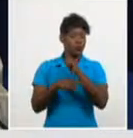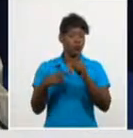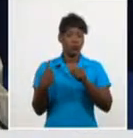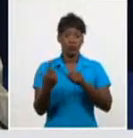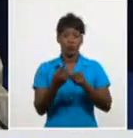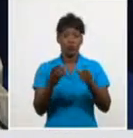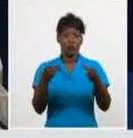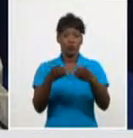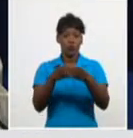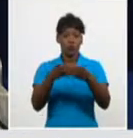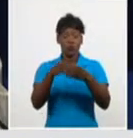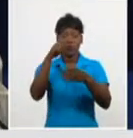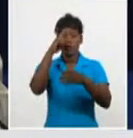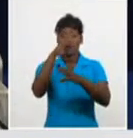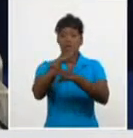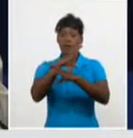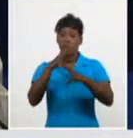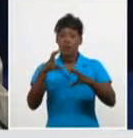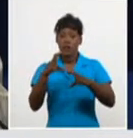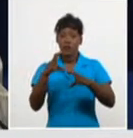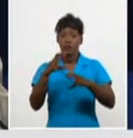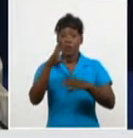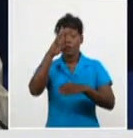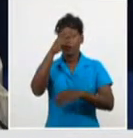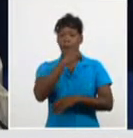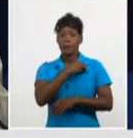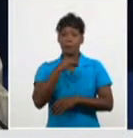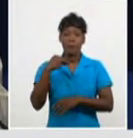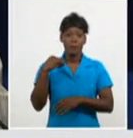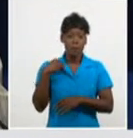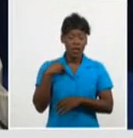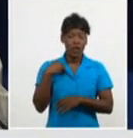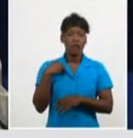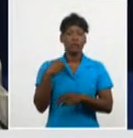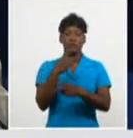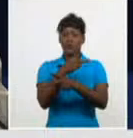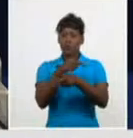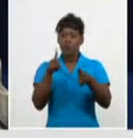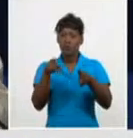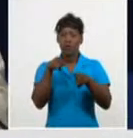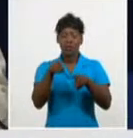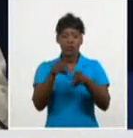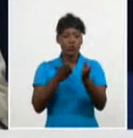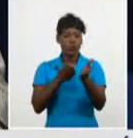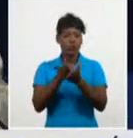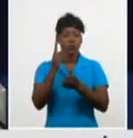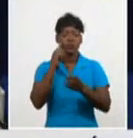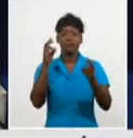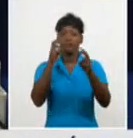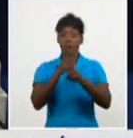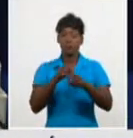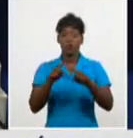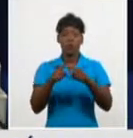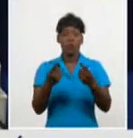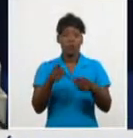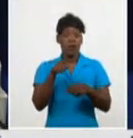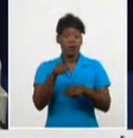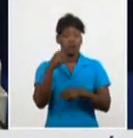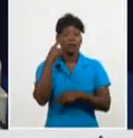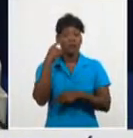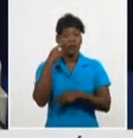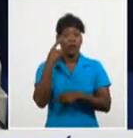especialistas médicos, clínicos, intensivistas lo siguen muy de cerca, porque también se ha visto que en la